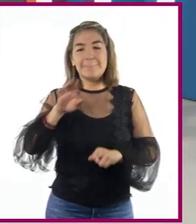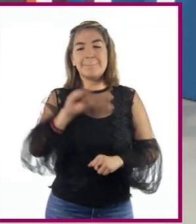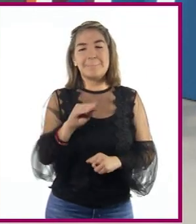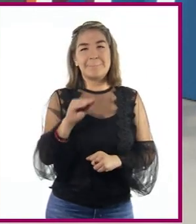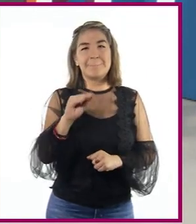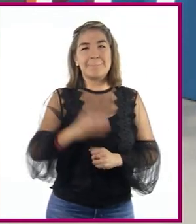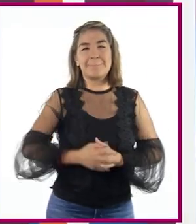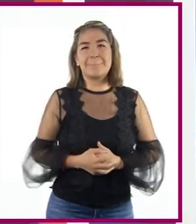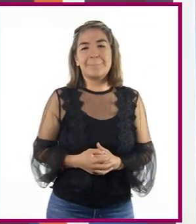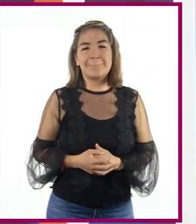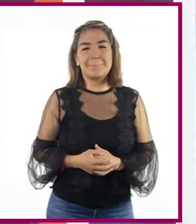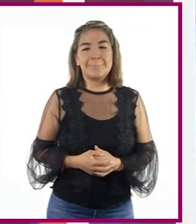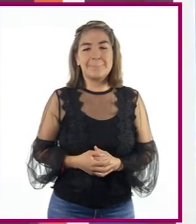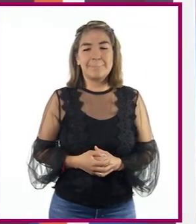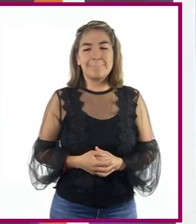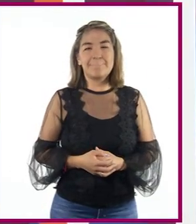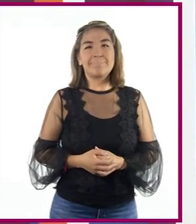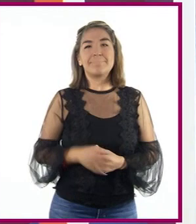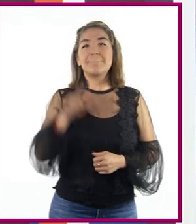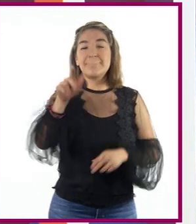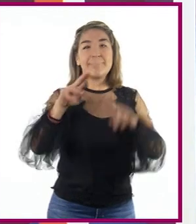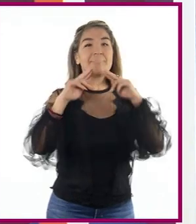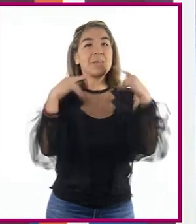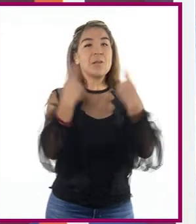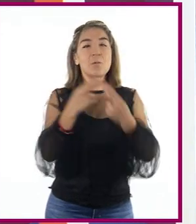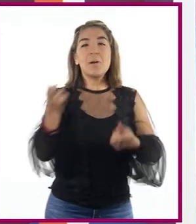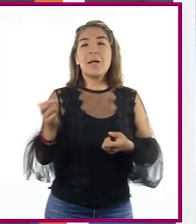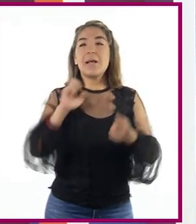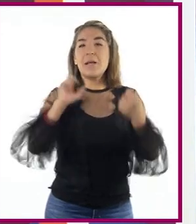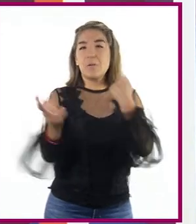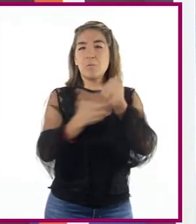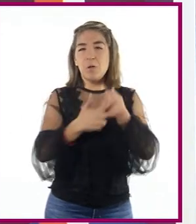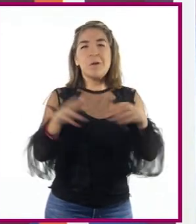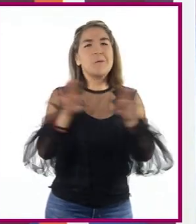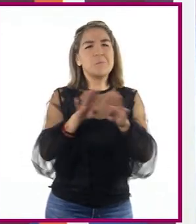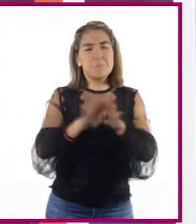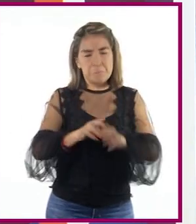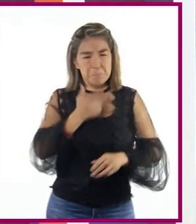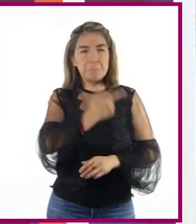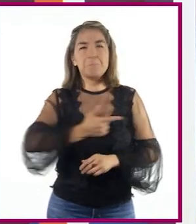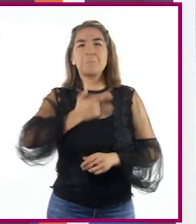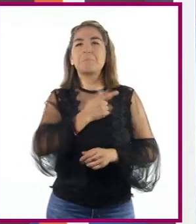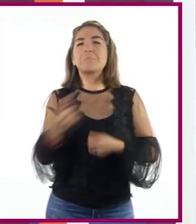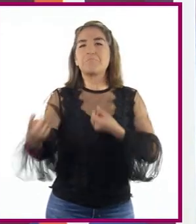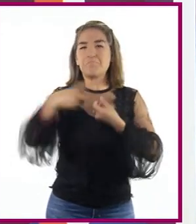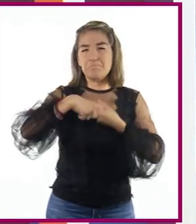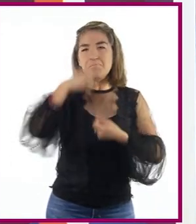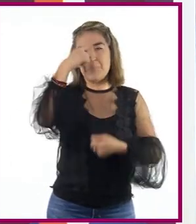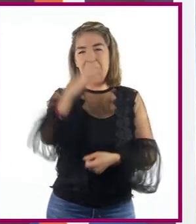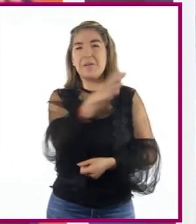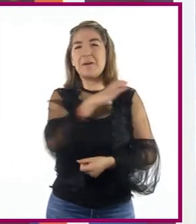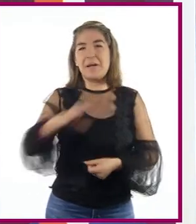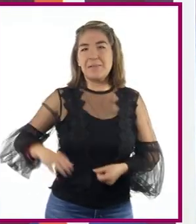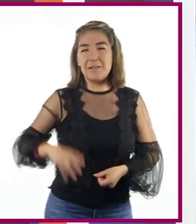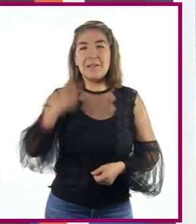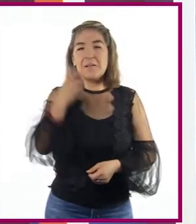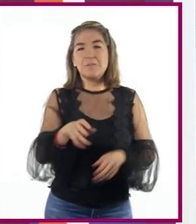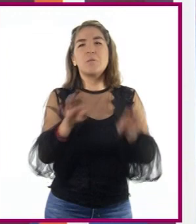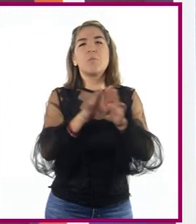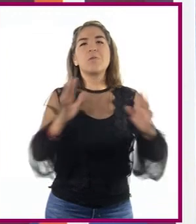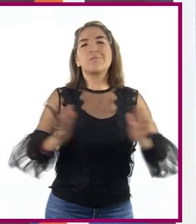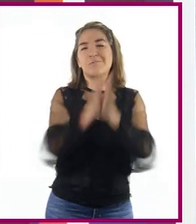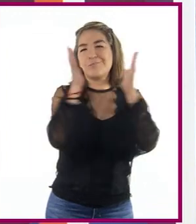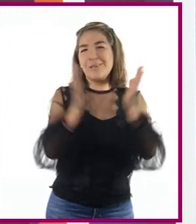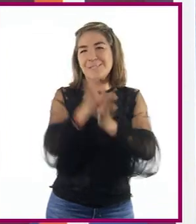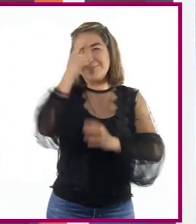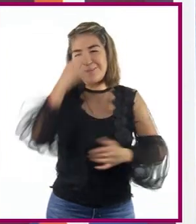1990. La Unión Europea acogió con satisfacción estas candidaturas, pues eran democracias